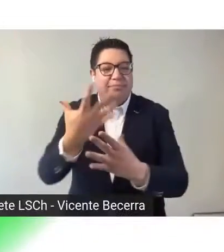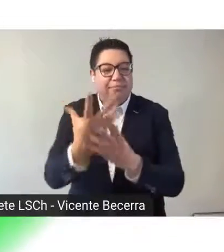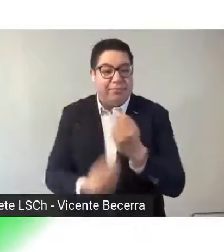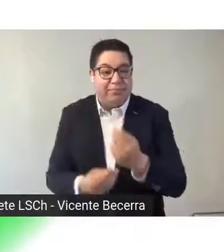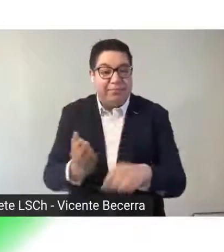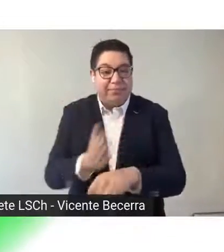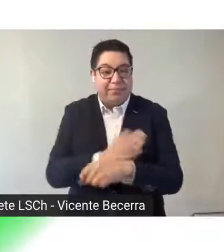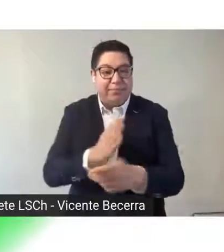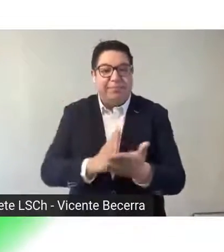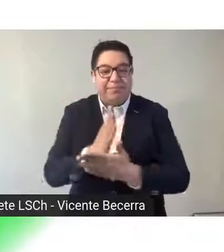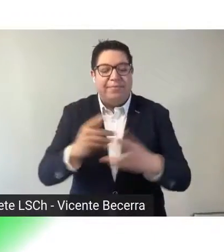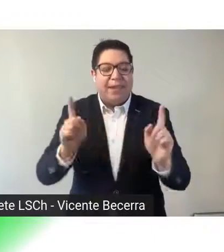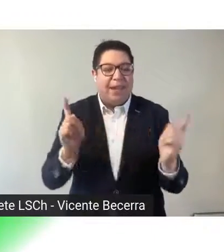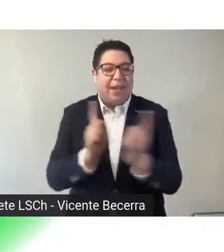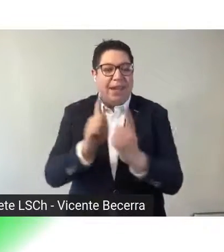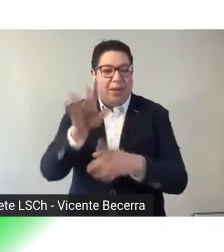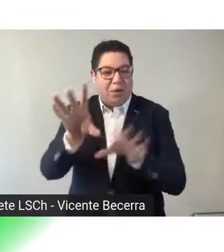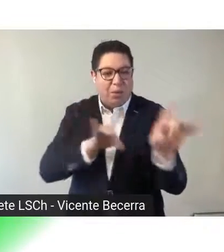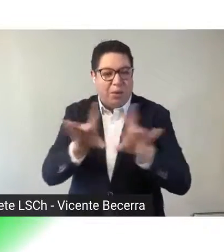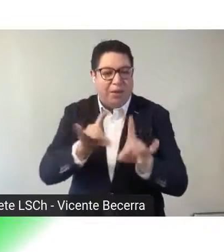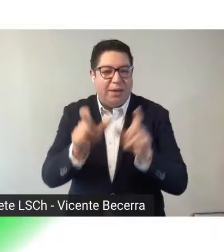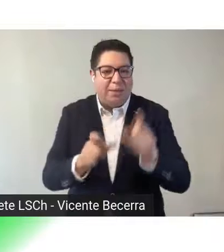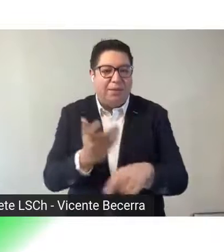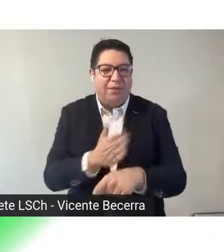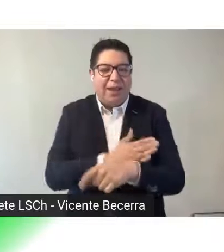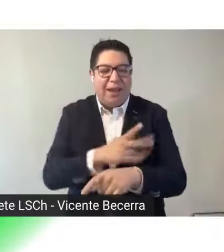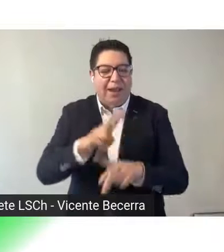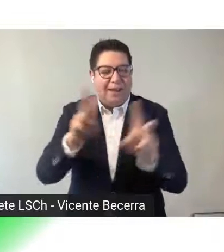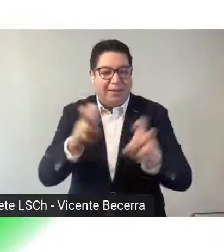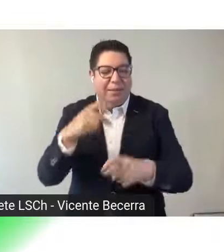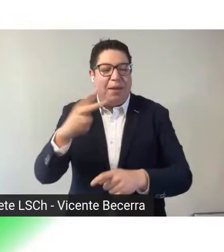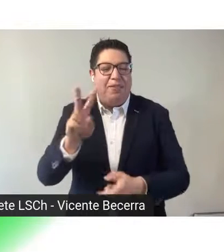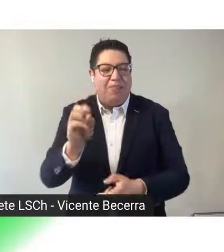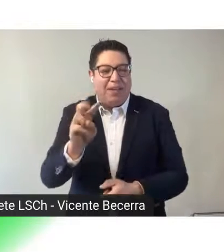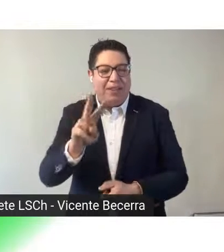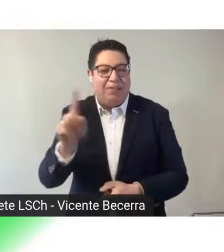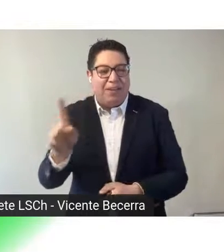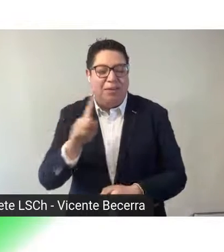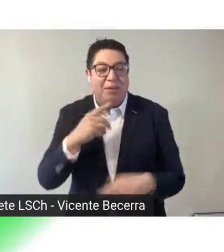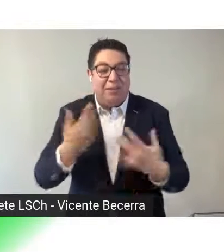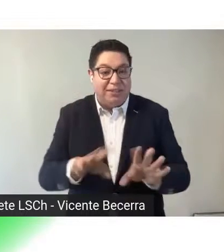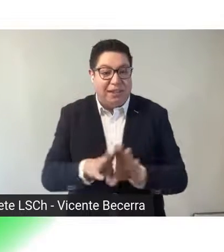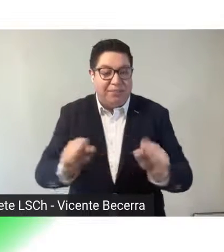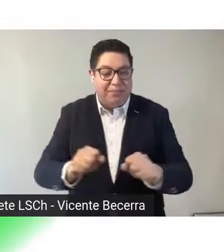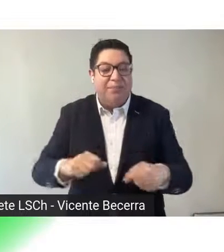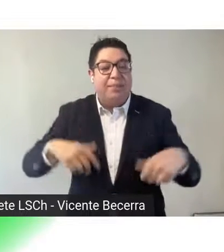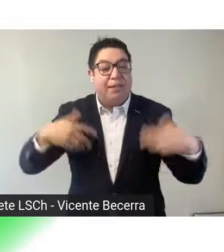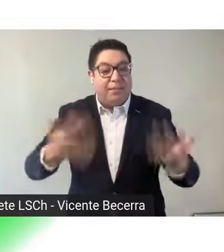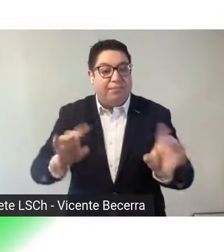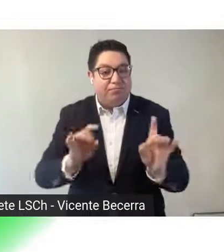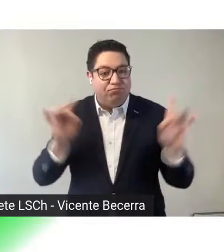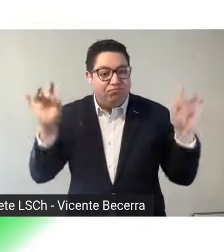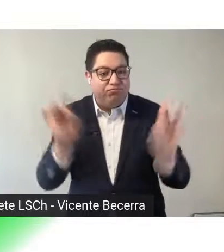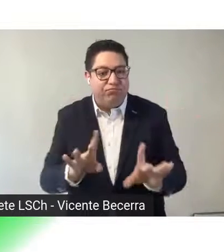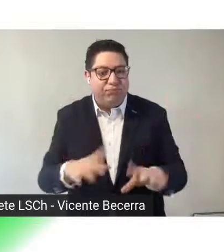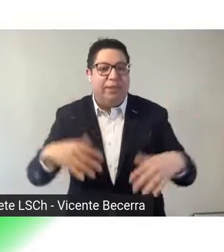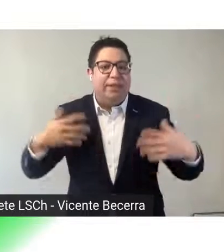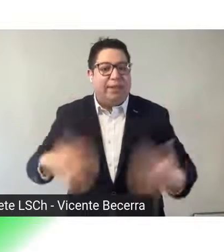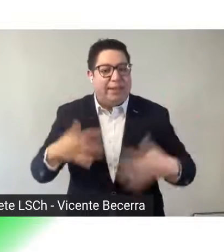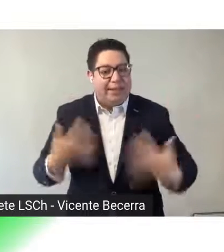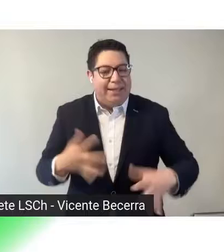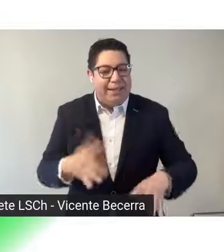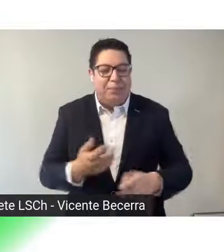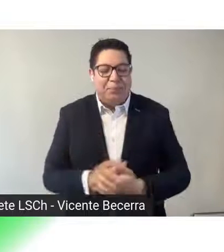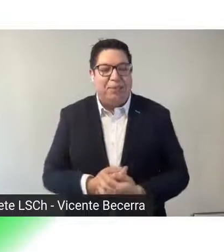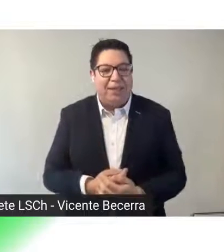del Encuentro de Innovadores Públicos 2021. Y vamos a pasarnos a una etapa que es muy relevante, que sabemos